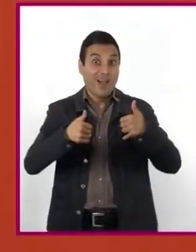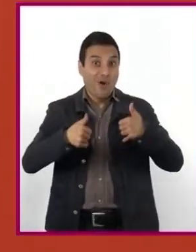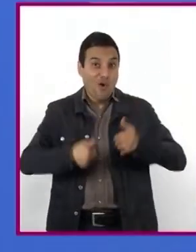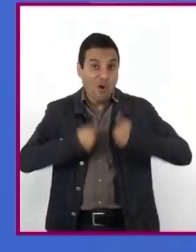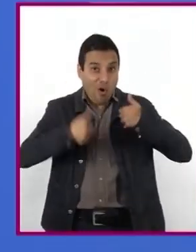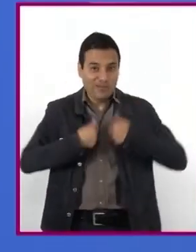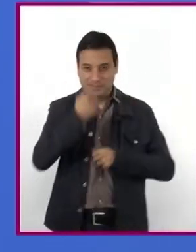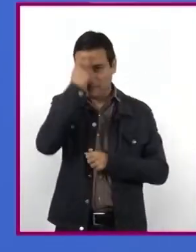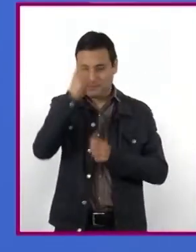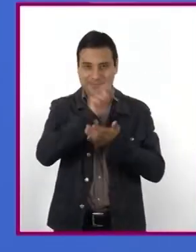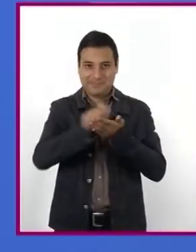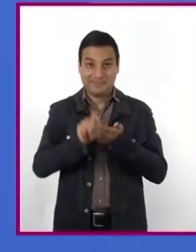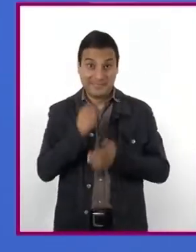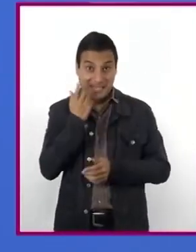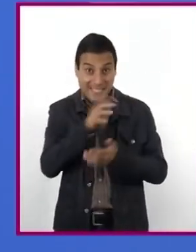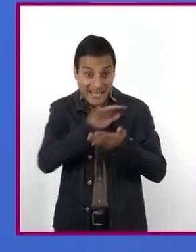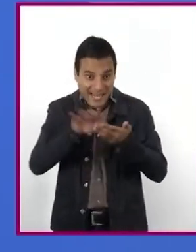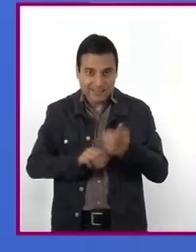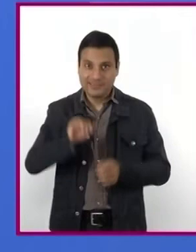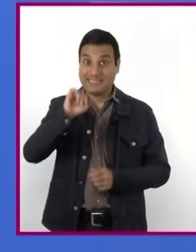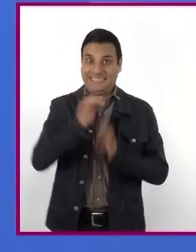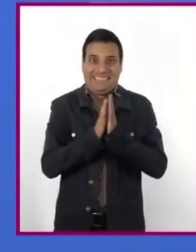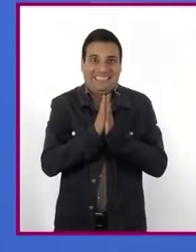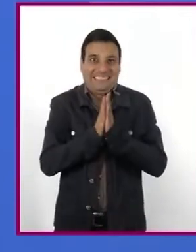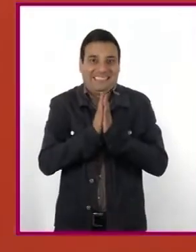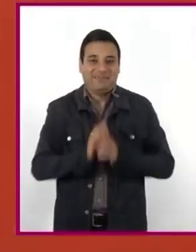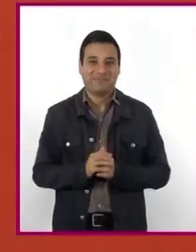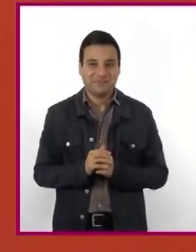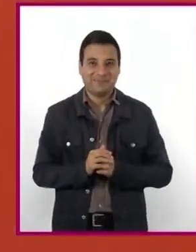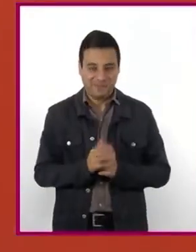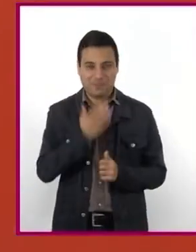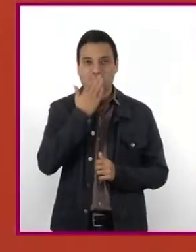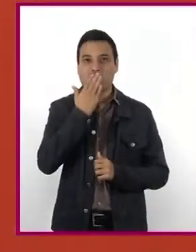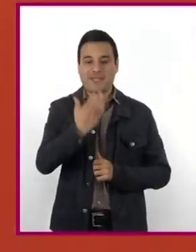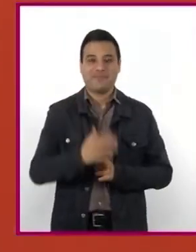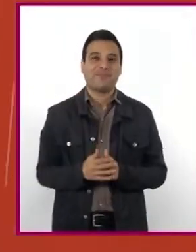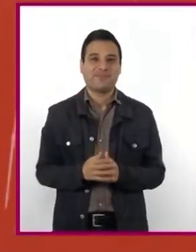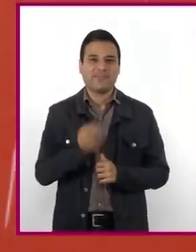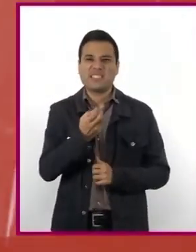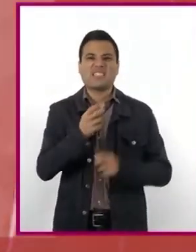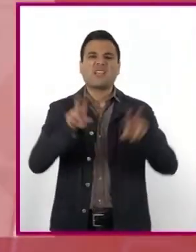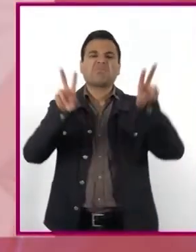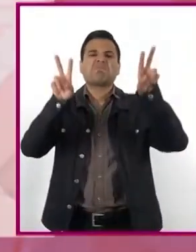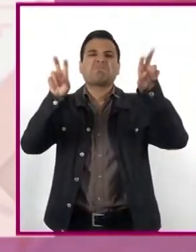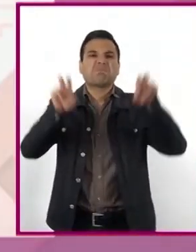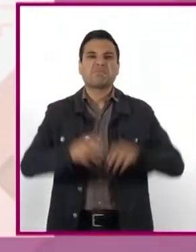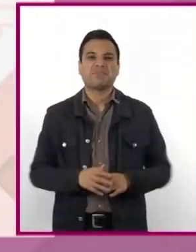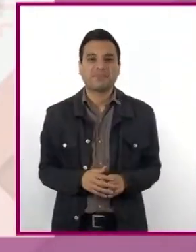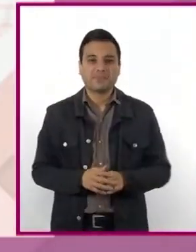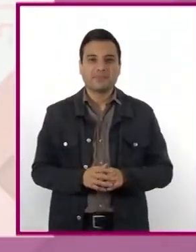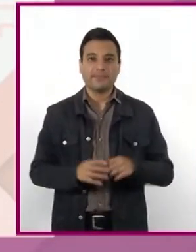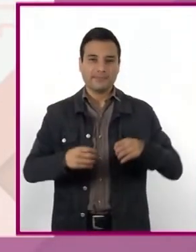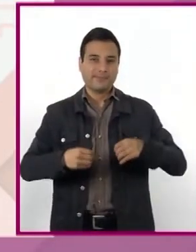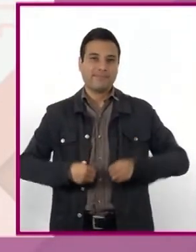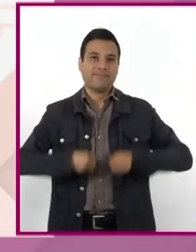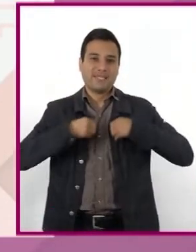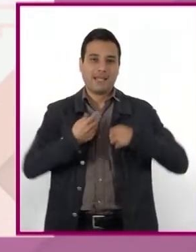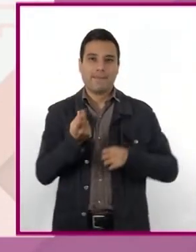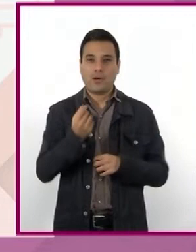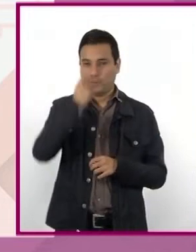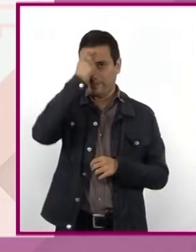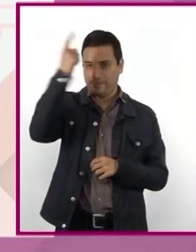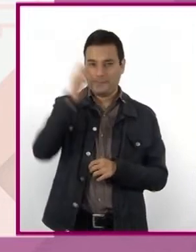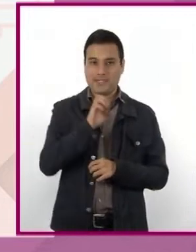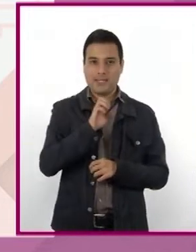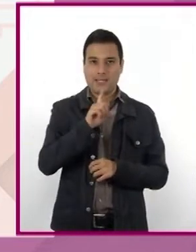adolescente? Pero por supuesto, ya quiero leer otra historia. Muy bien. Este cuento se titula Vida canina y fue